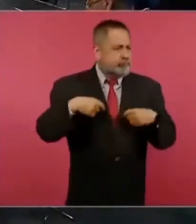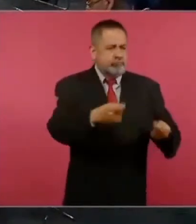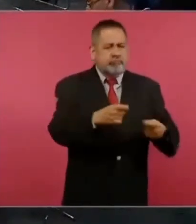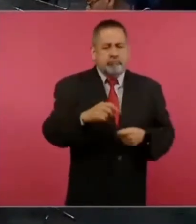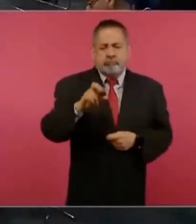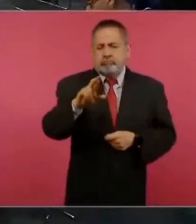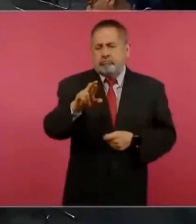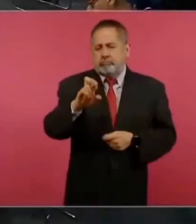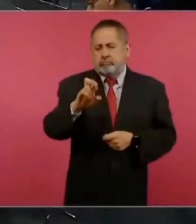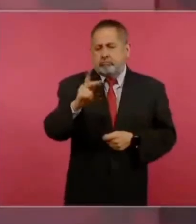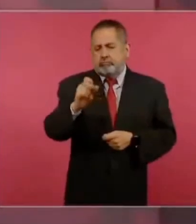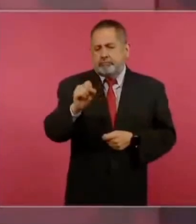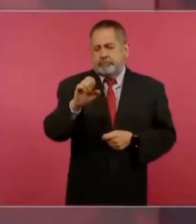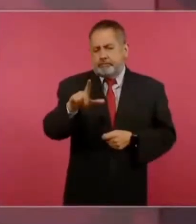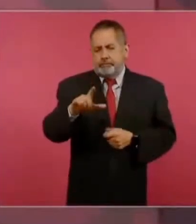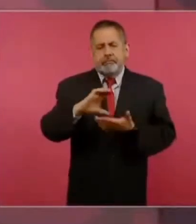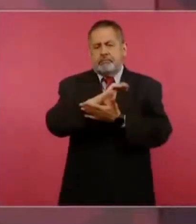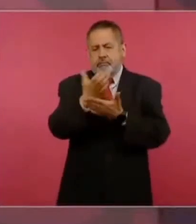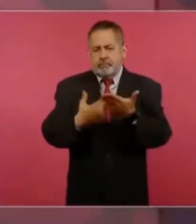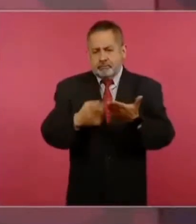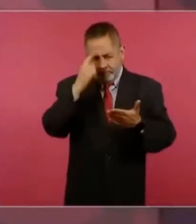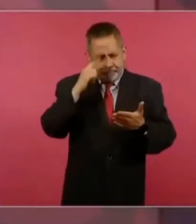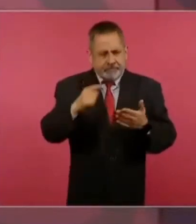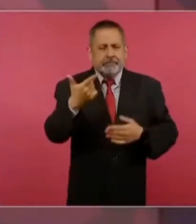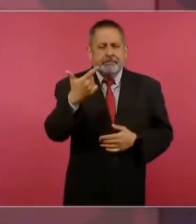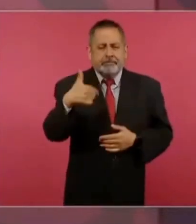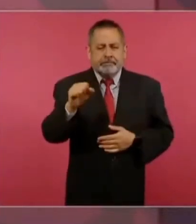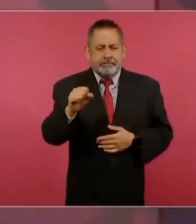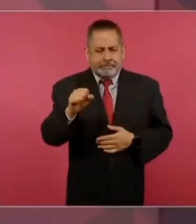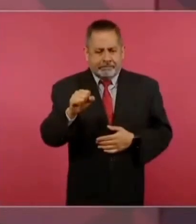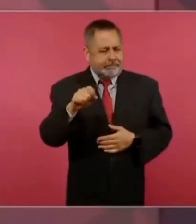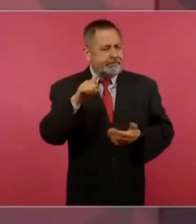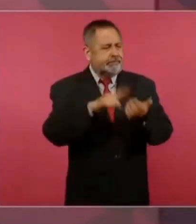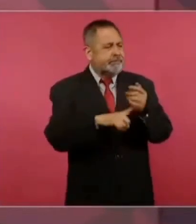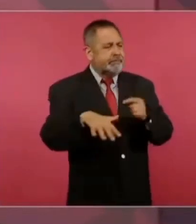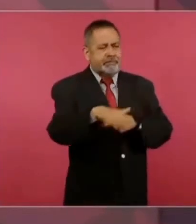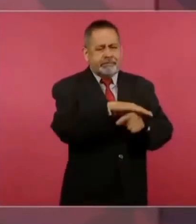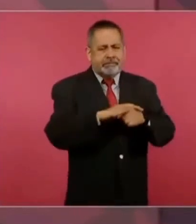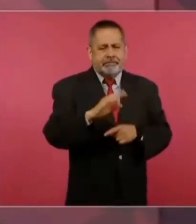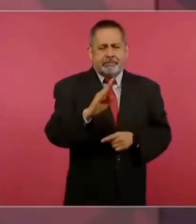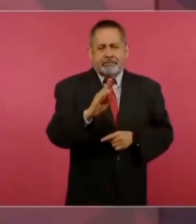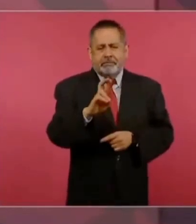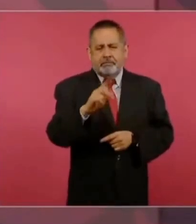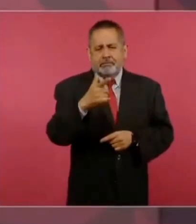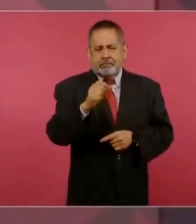a Repsol el contrato para extraer gas en la cuenca de Burgos?